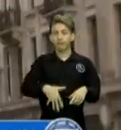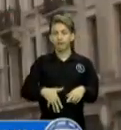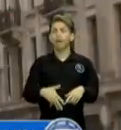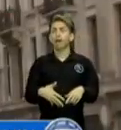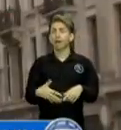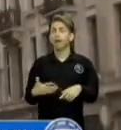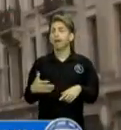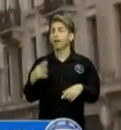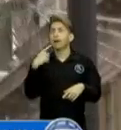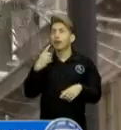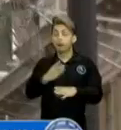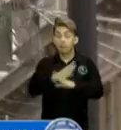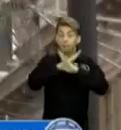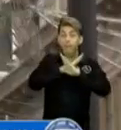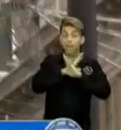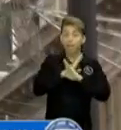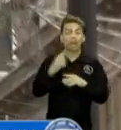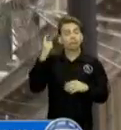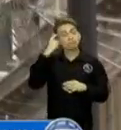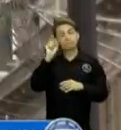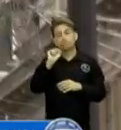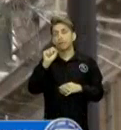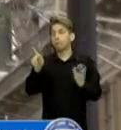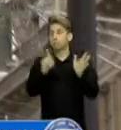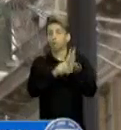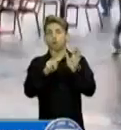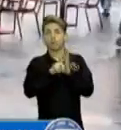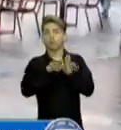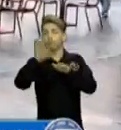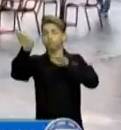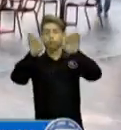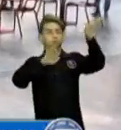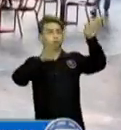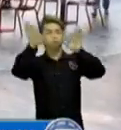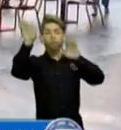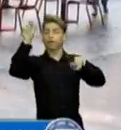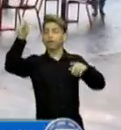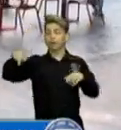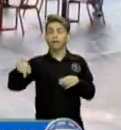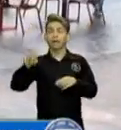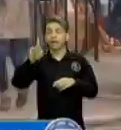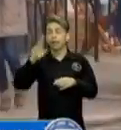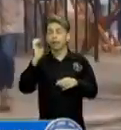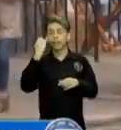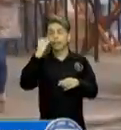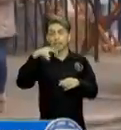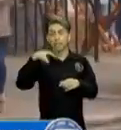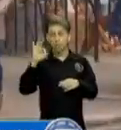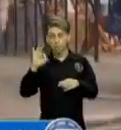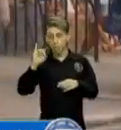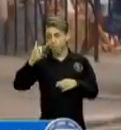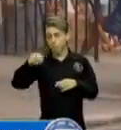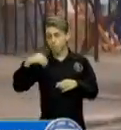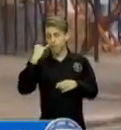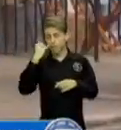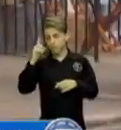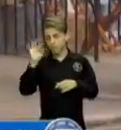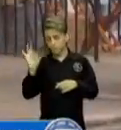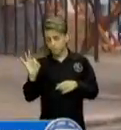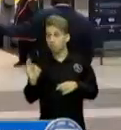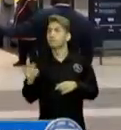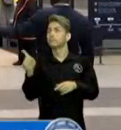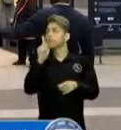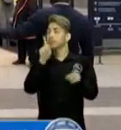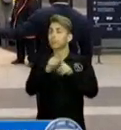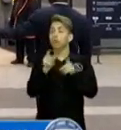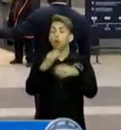varios países decidieron prohibir temporalmente vuelos con el Reino Unido y otros estados. La Oficina Regional de la Organización Mundial de la